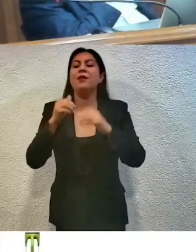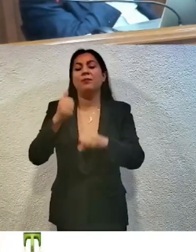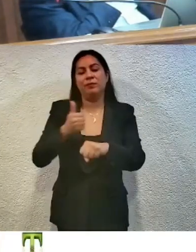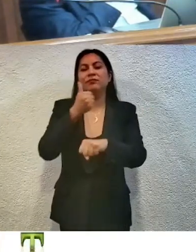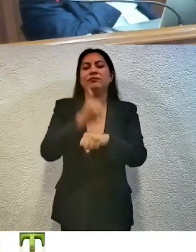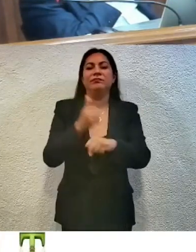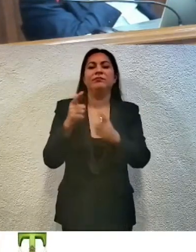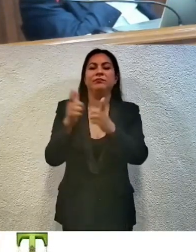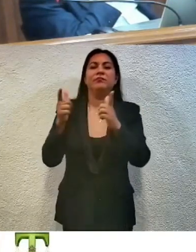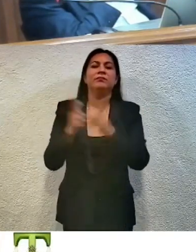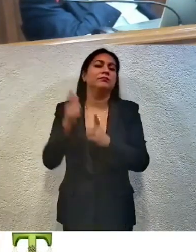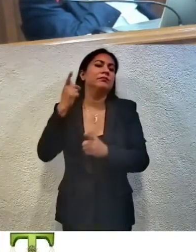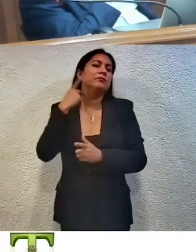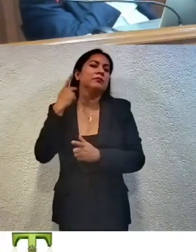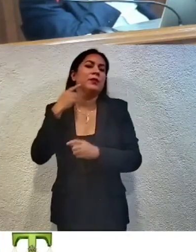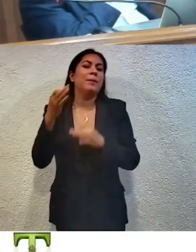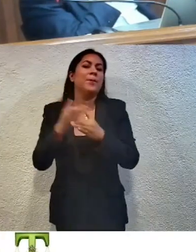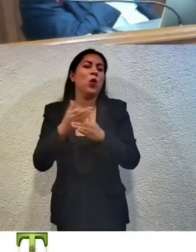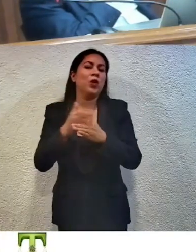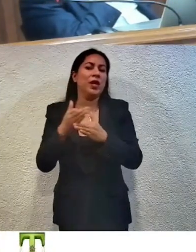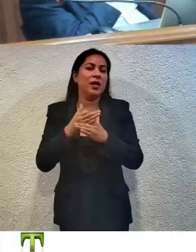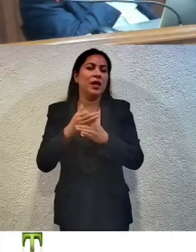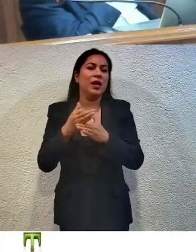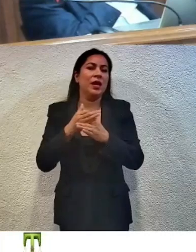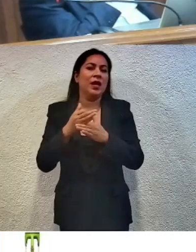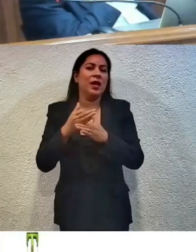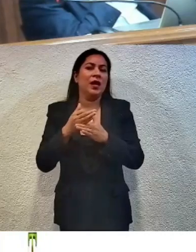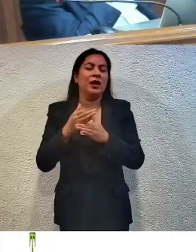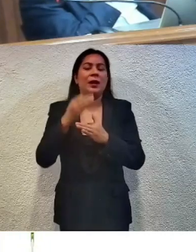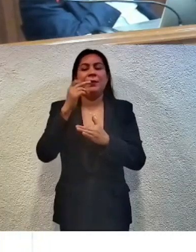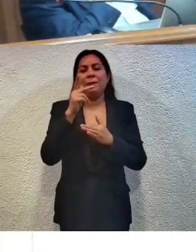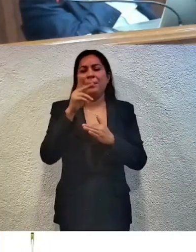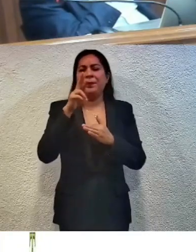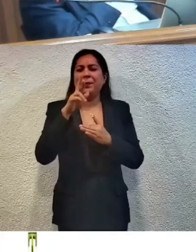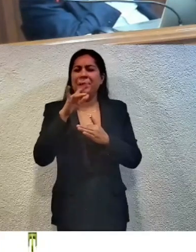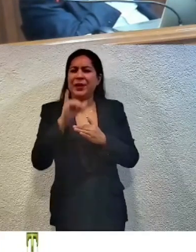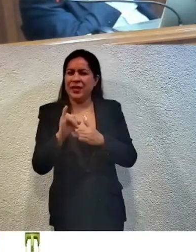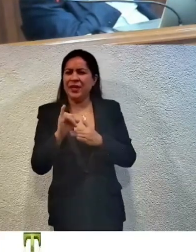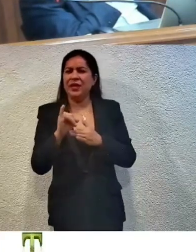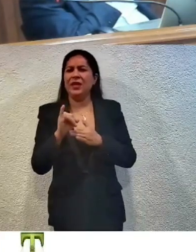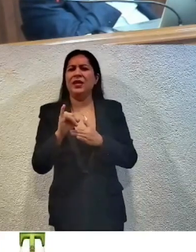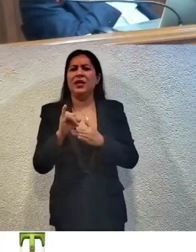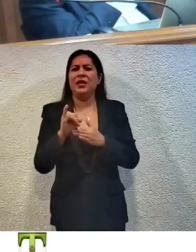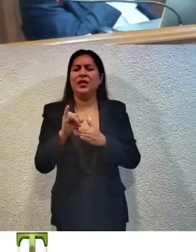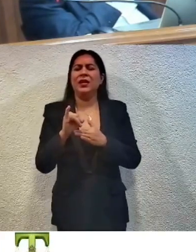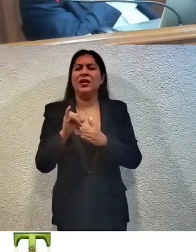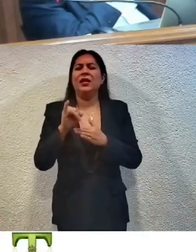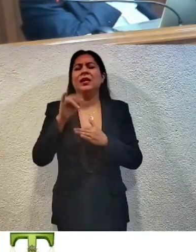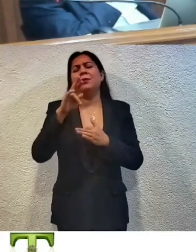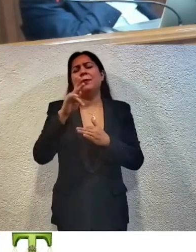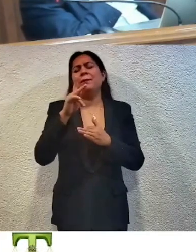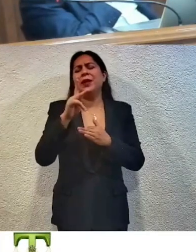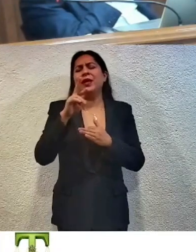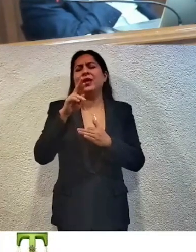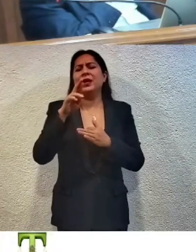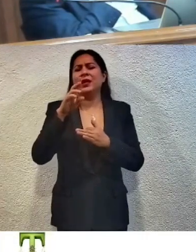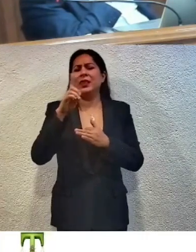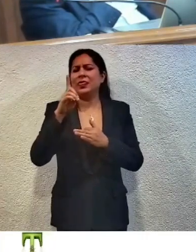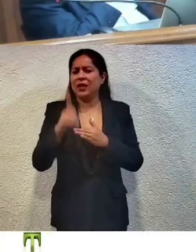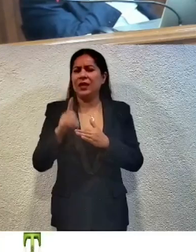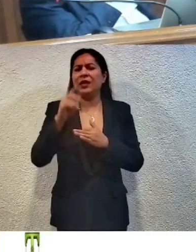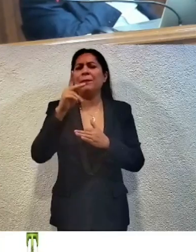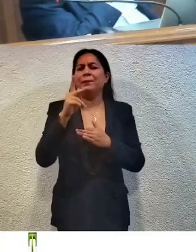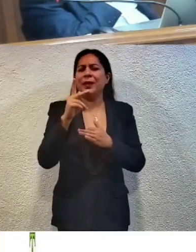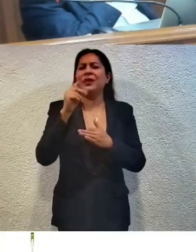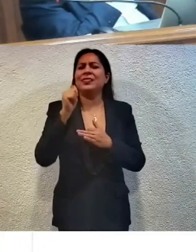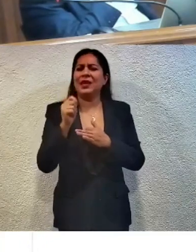los partidos políticos Morena, Revolucionario Institucional, de la Revolución Democrática, del Trabajo,